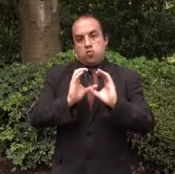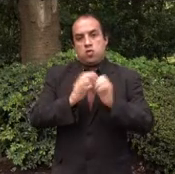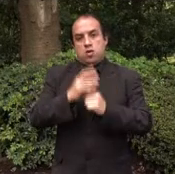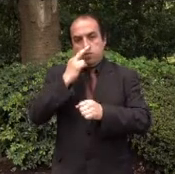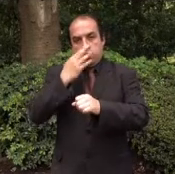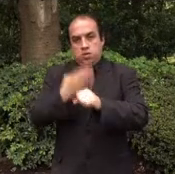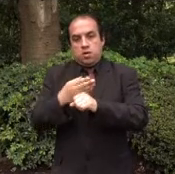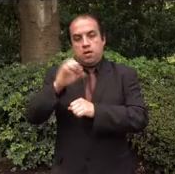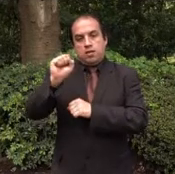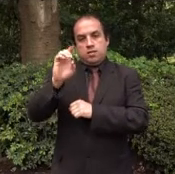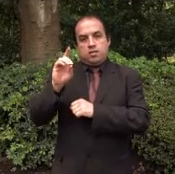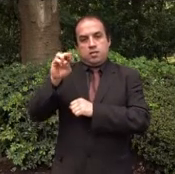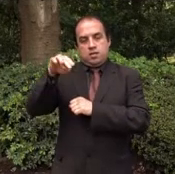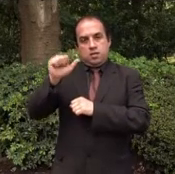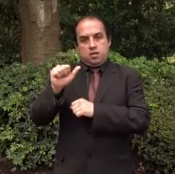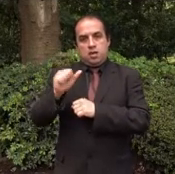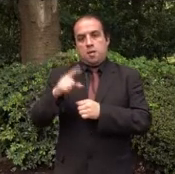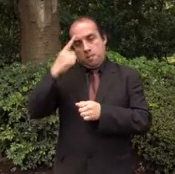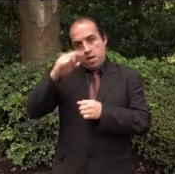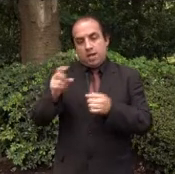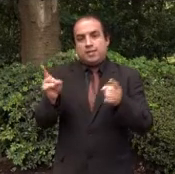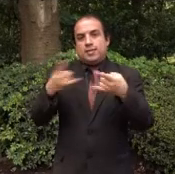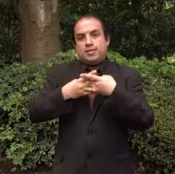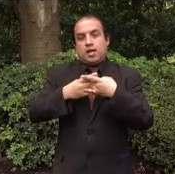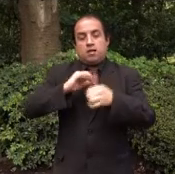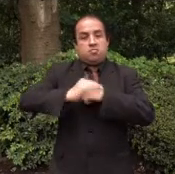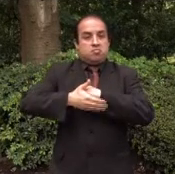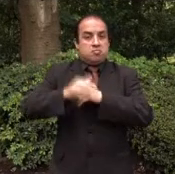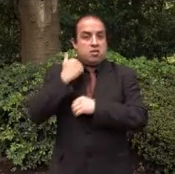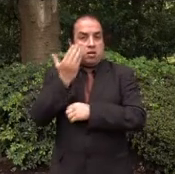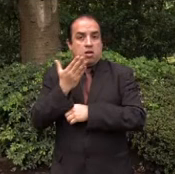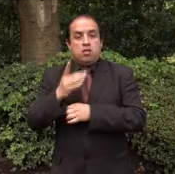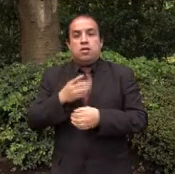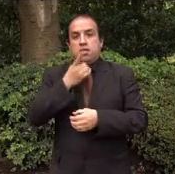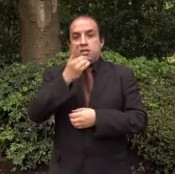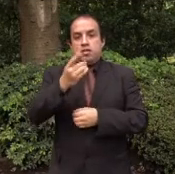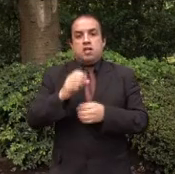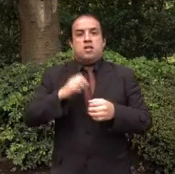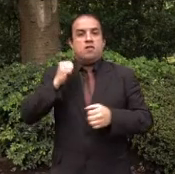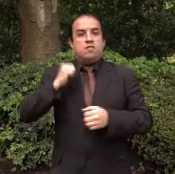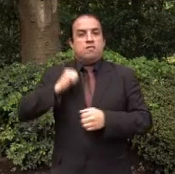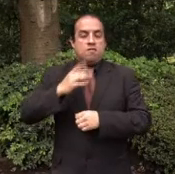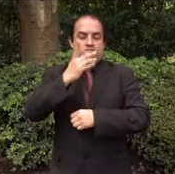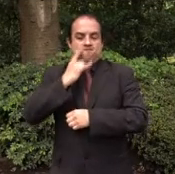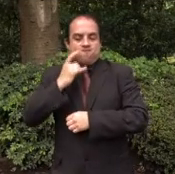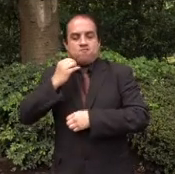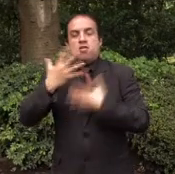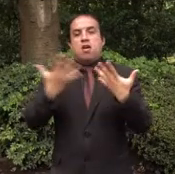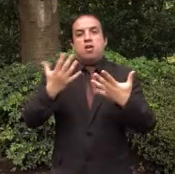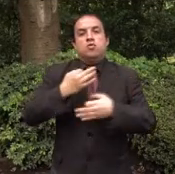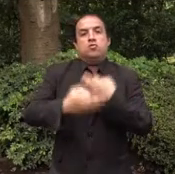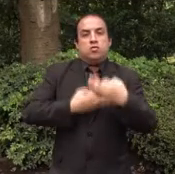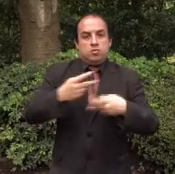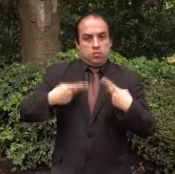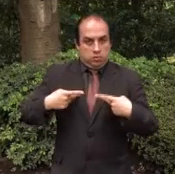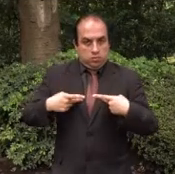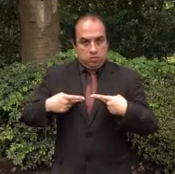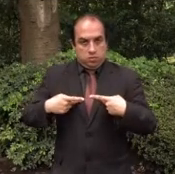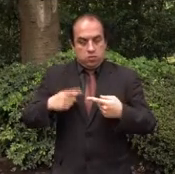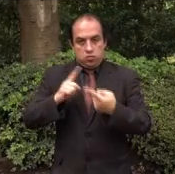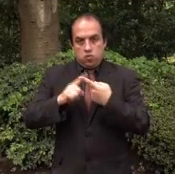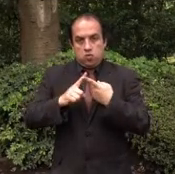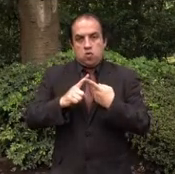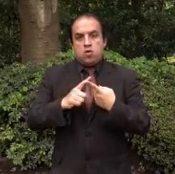de Cultura. Para cerrar, quiero destacar la fuerza institucional que soporta este proyecto común. Tal como lo instruyó el presidente de la